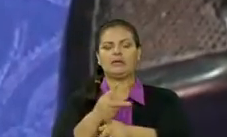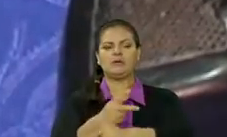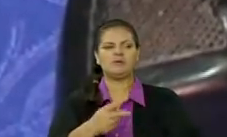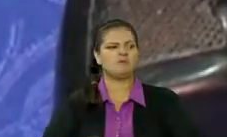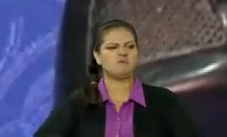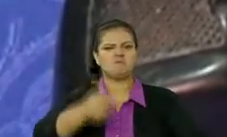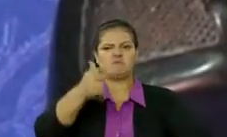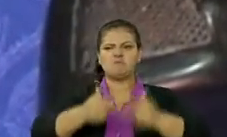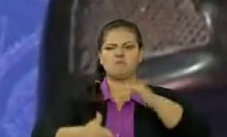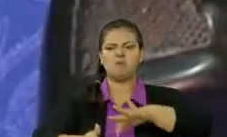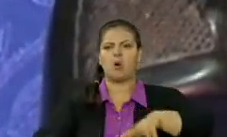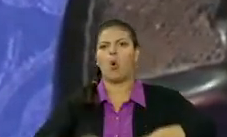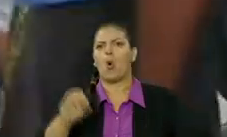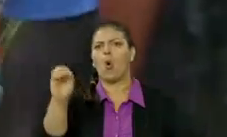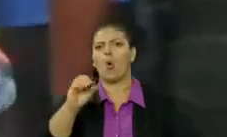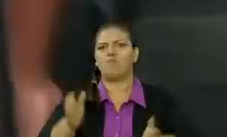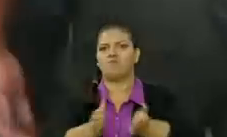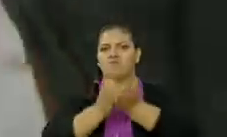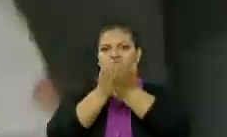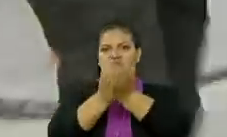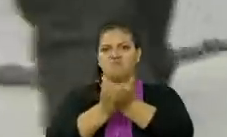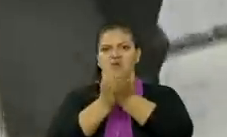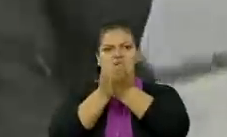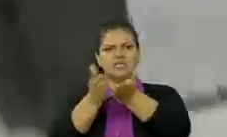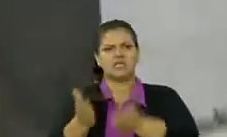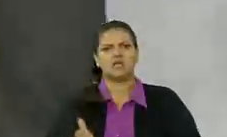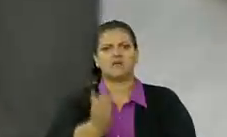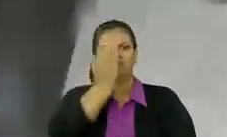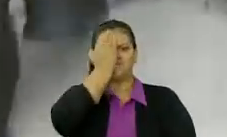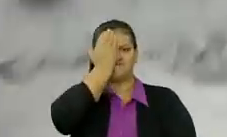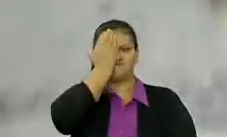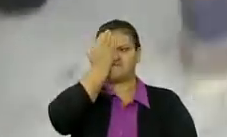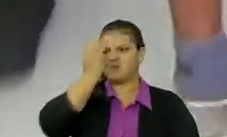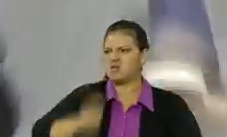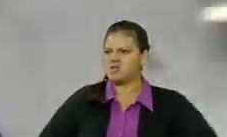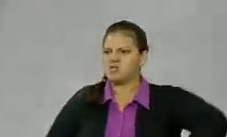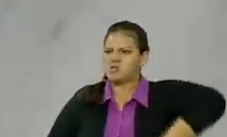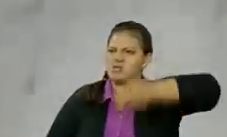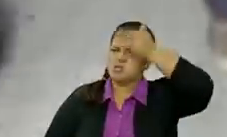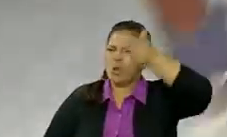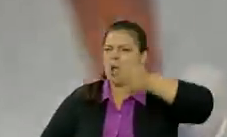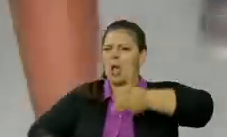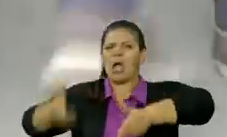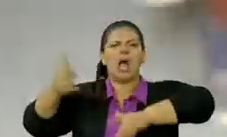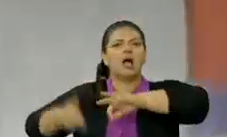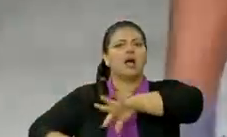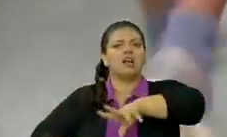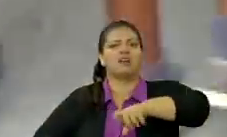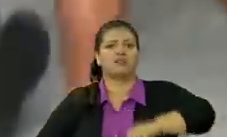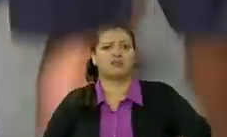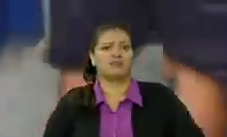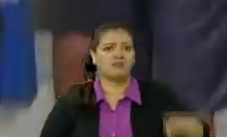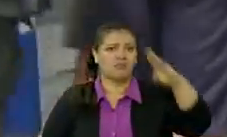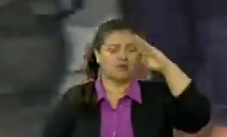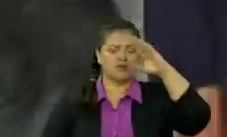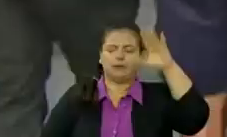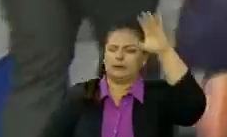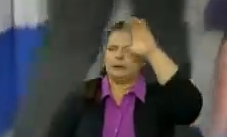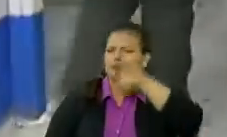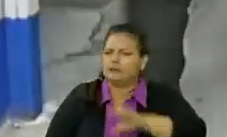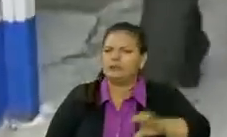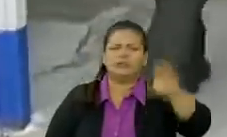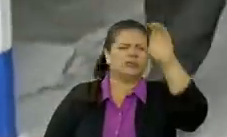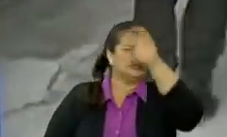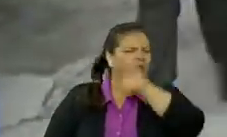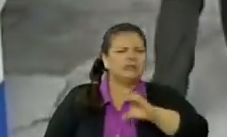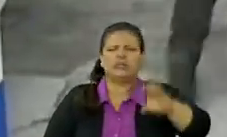que tras la denuncia de varias personas perjudicadas, elementos policiales empezaron con los operativos, dando con los sospechosos. De